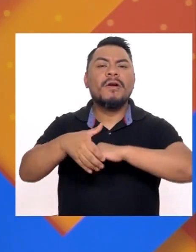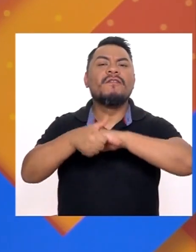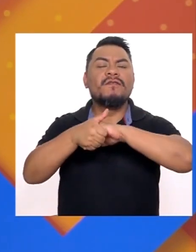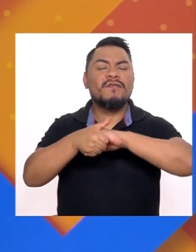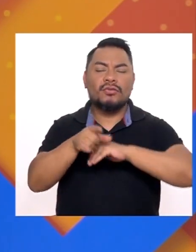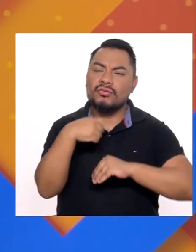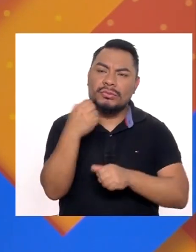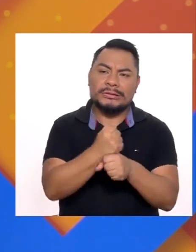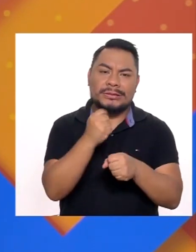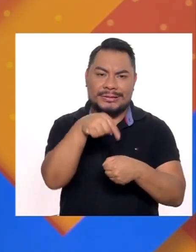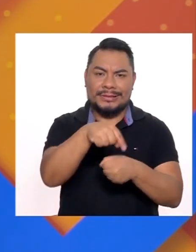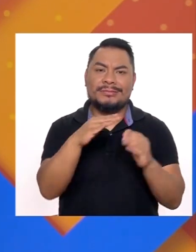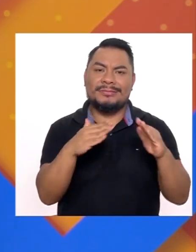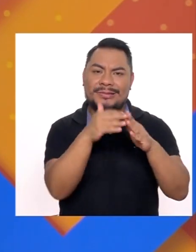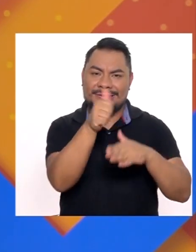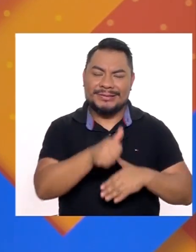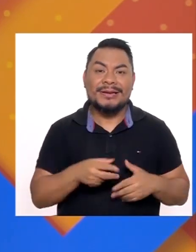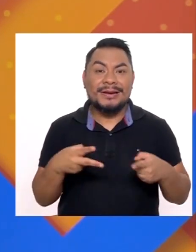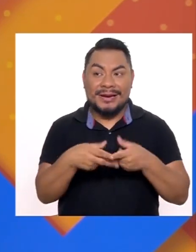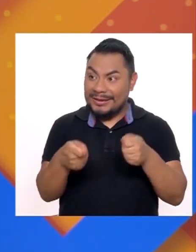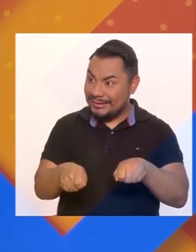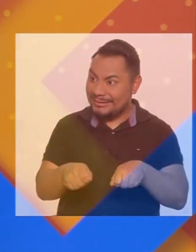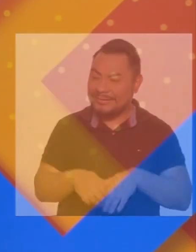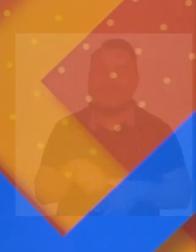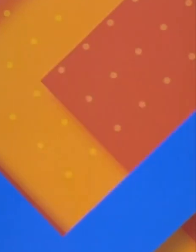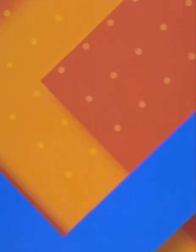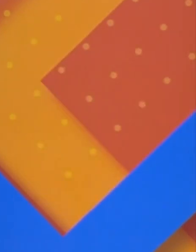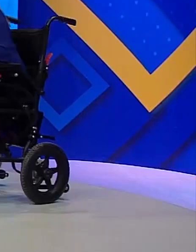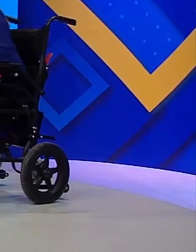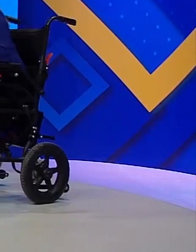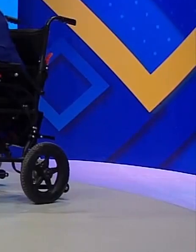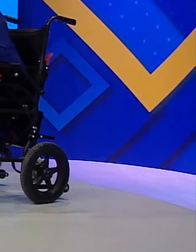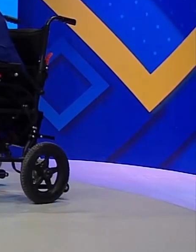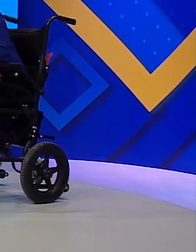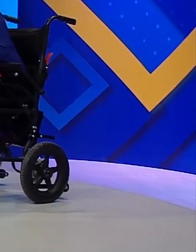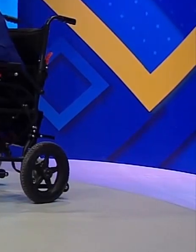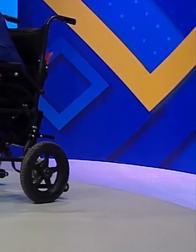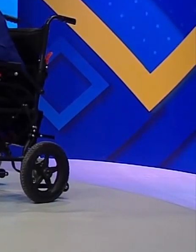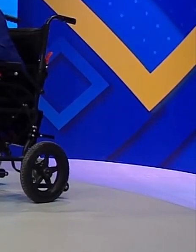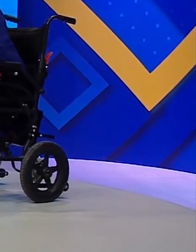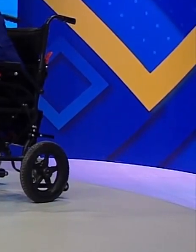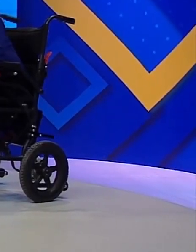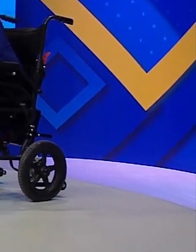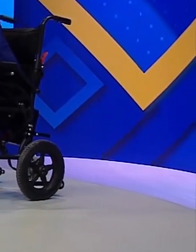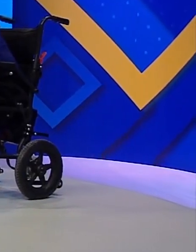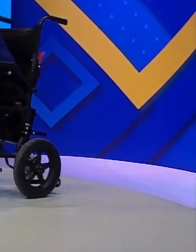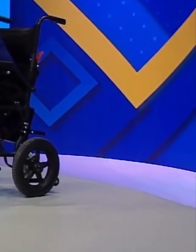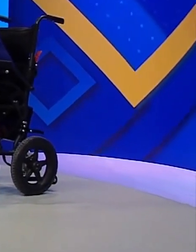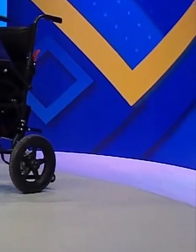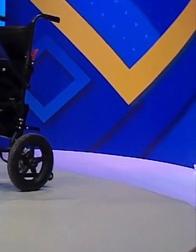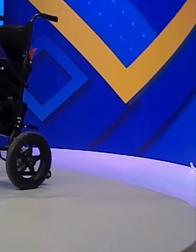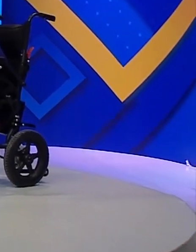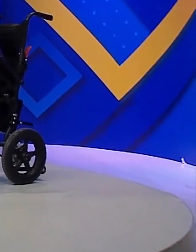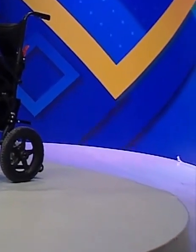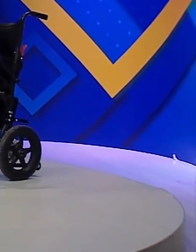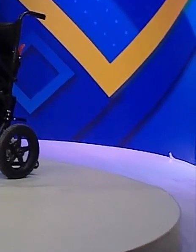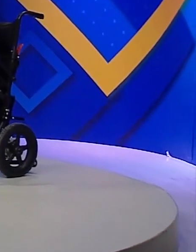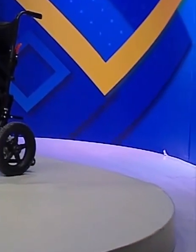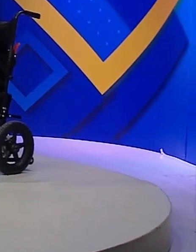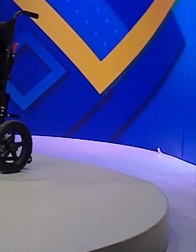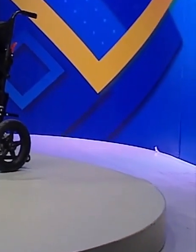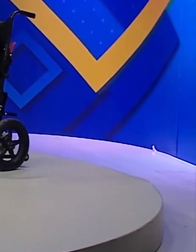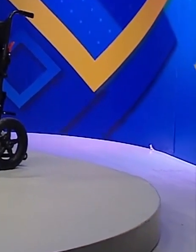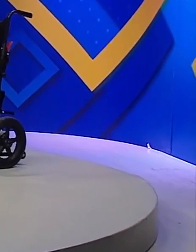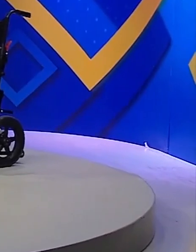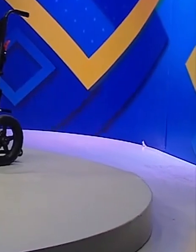los profesionales Que trabajan en este centro Vamos a una pausa, Gina Claro que sí Vamos a una pequeña pausa, amigos Y estamos regresando Con